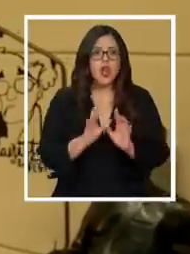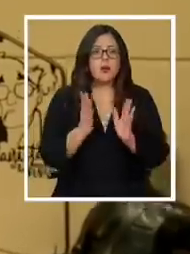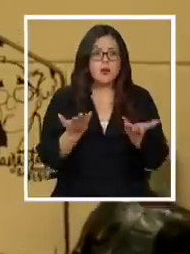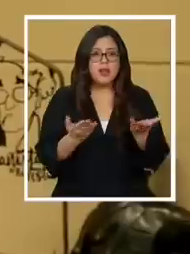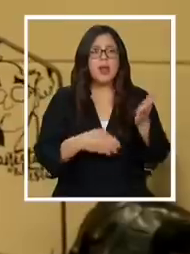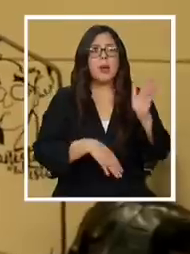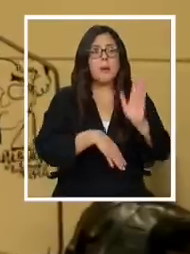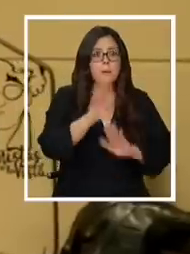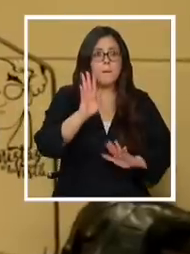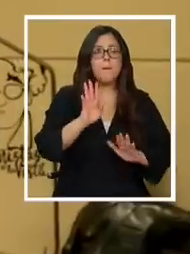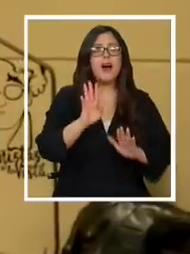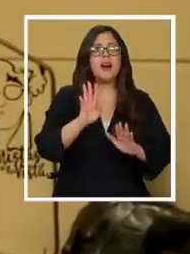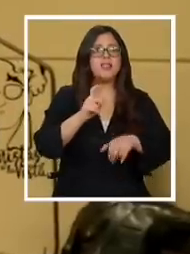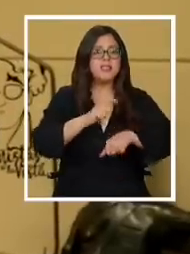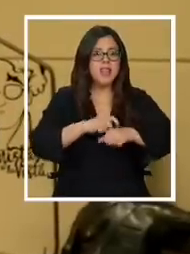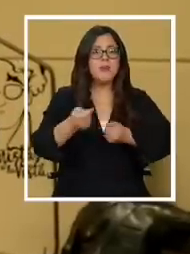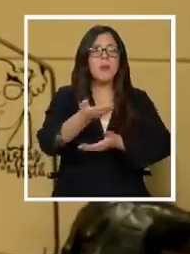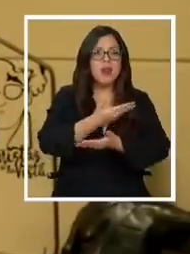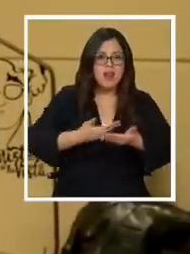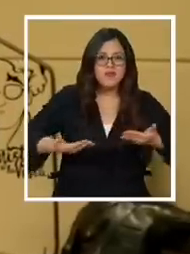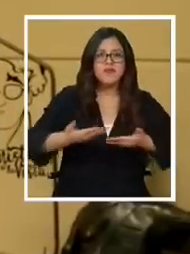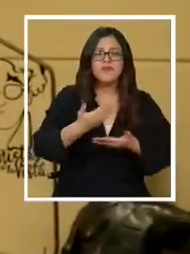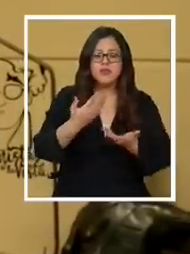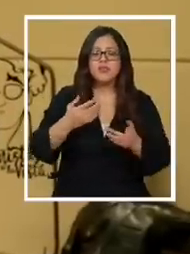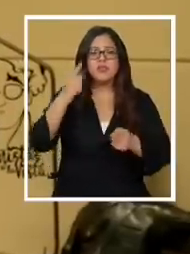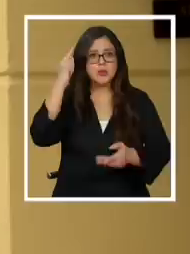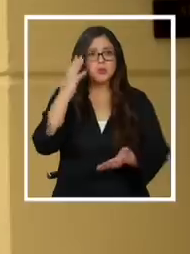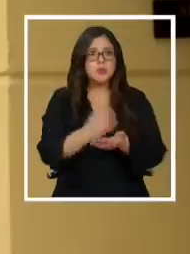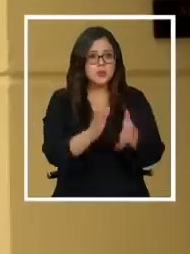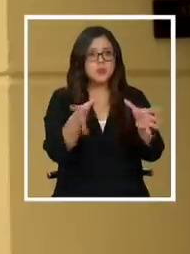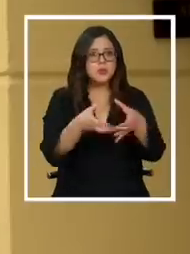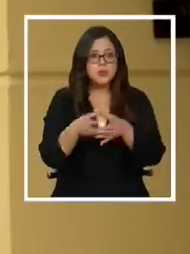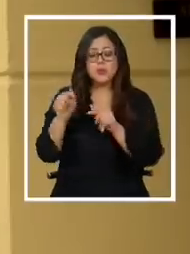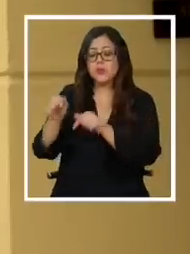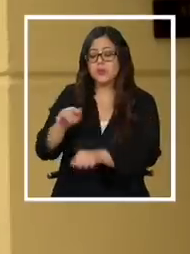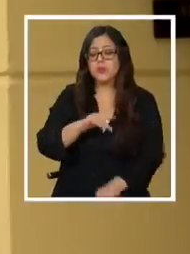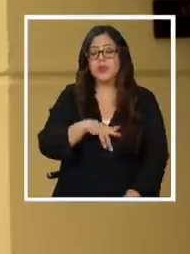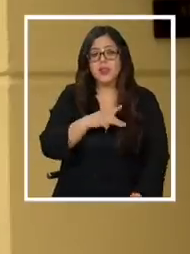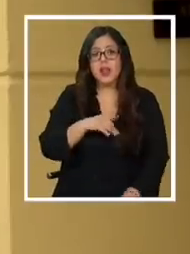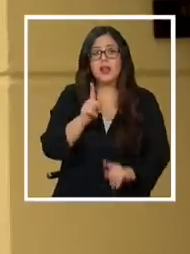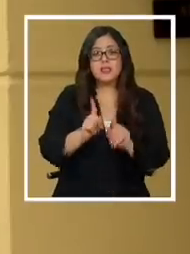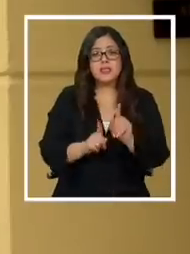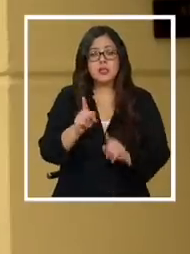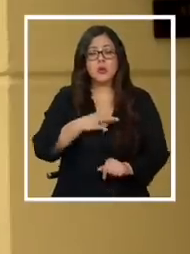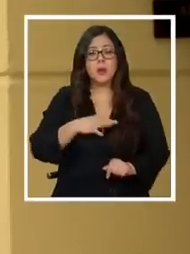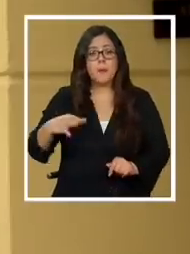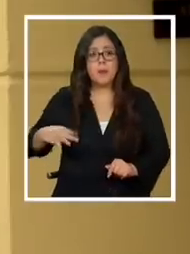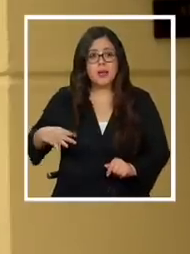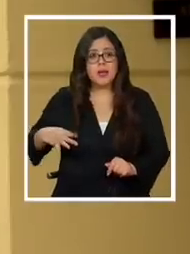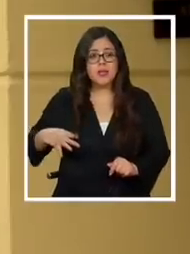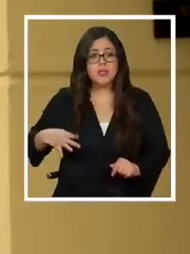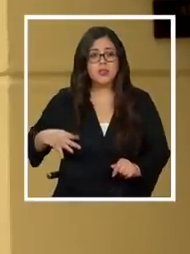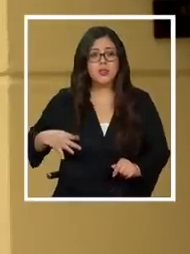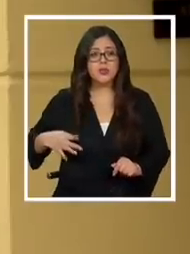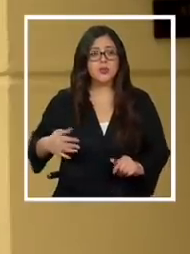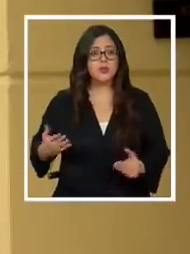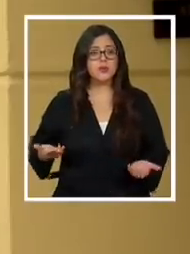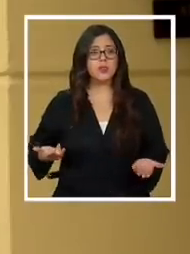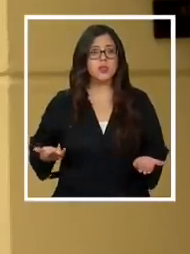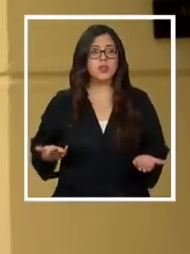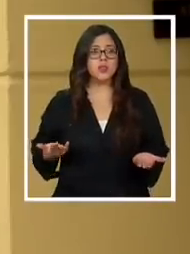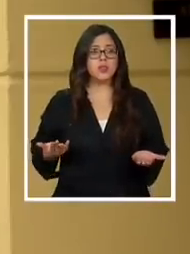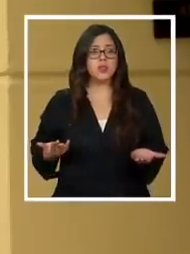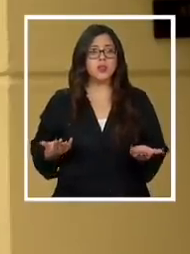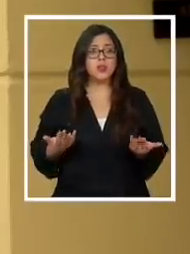más espacios de discusión para tomar posiciones colectivas. Lamentablemente hay algunos ministros que pareciera que